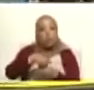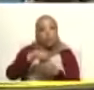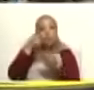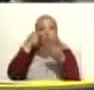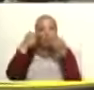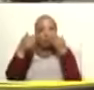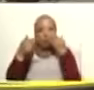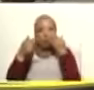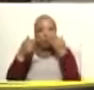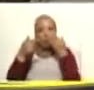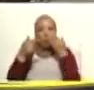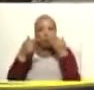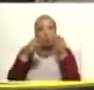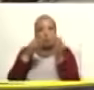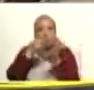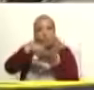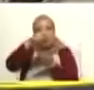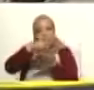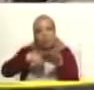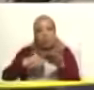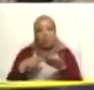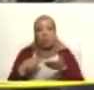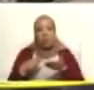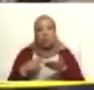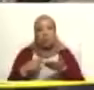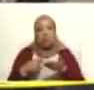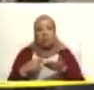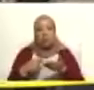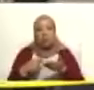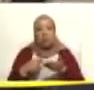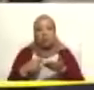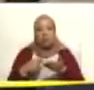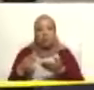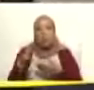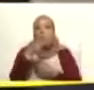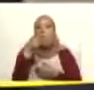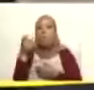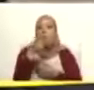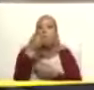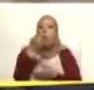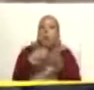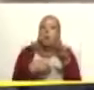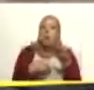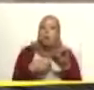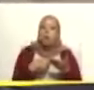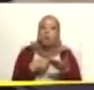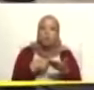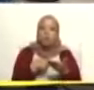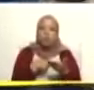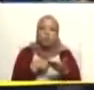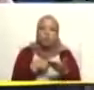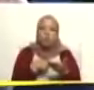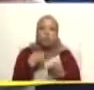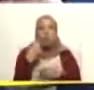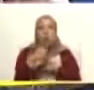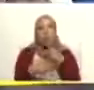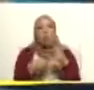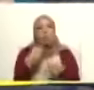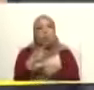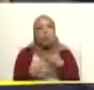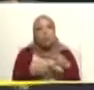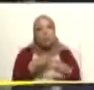aquí y firma, uno se busca, firma, y procedemos a ir